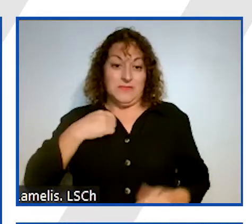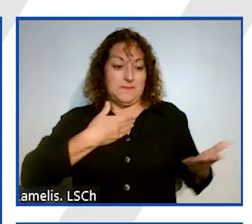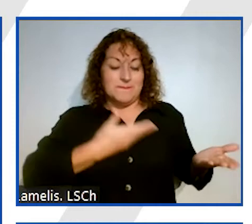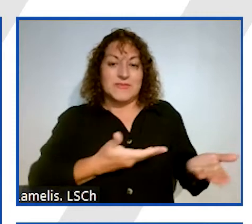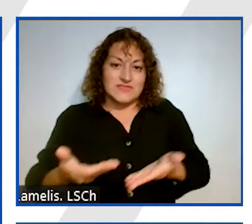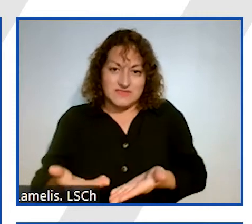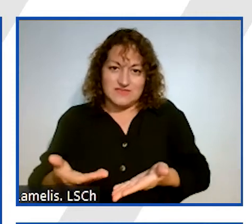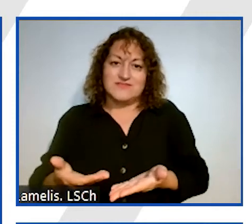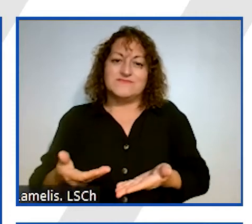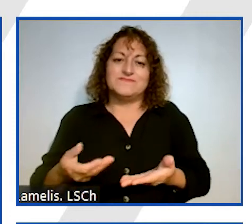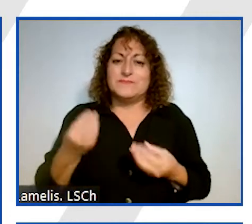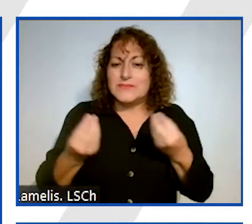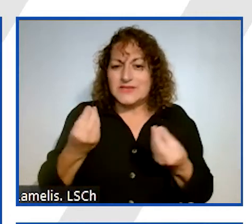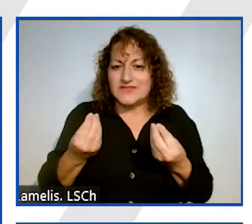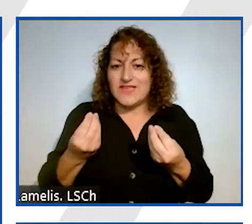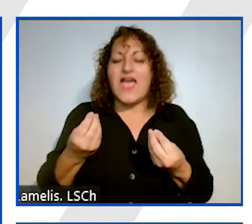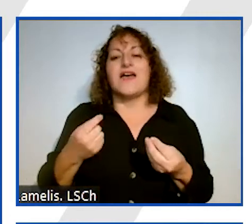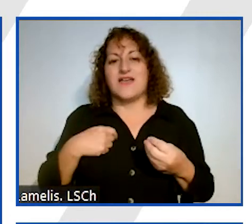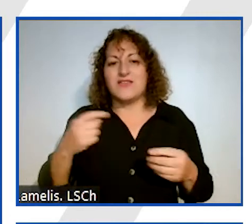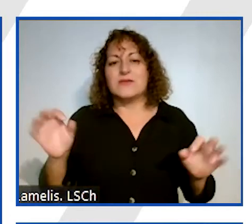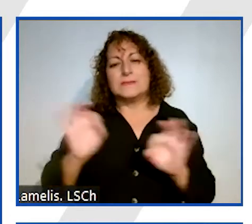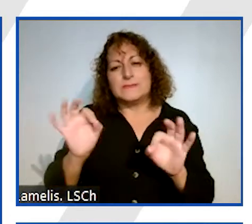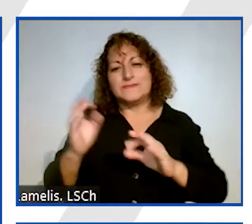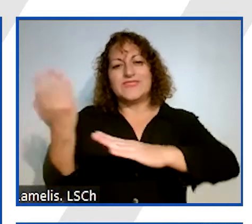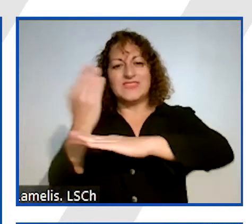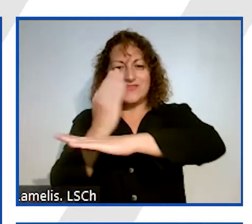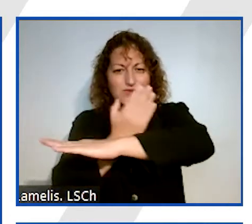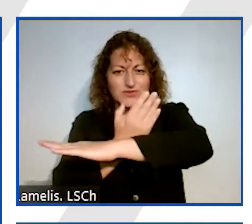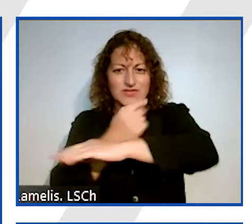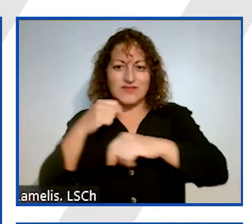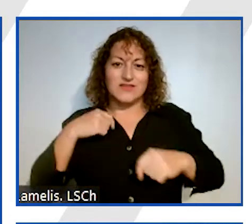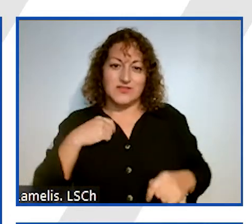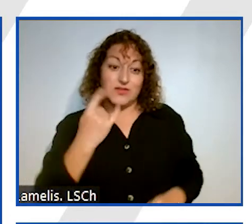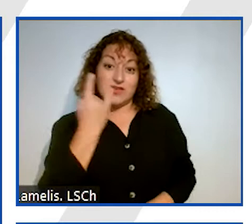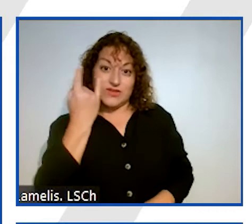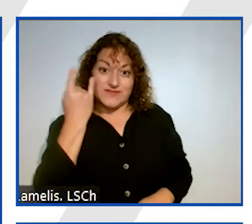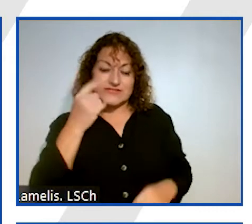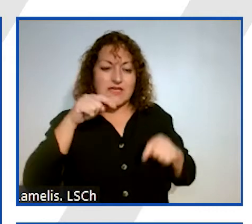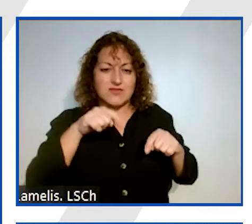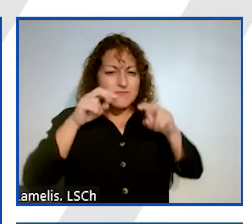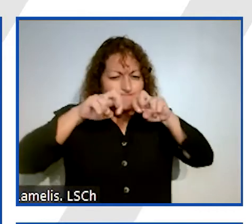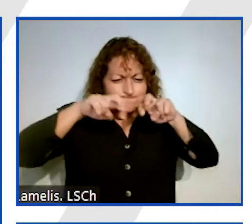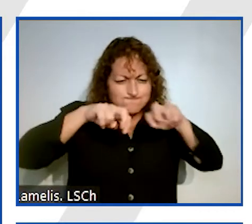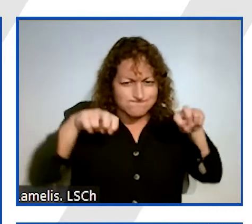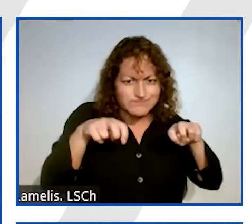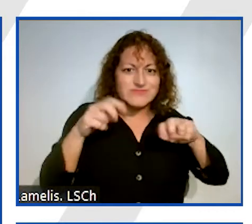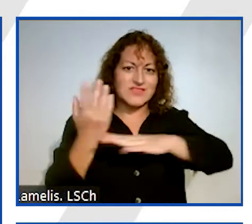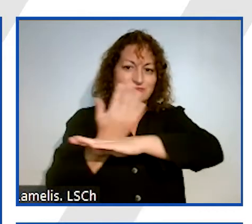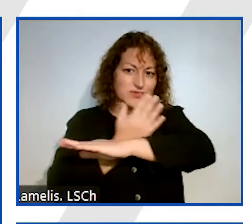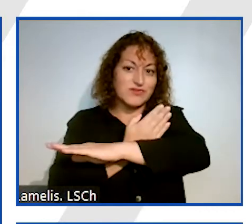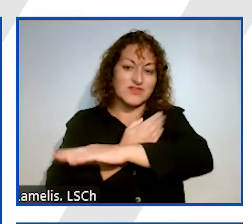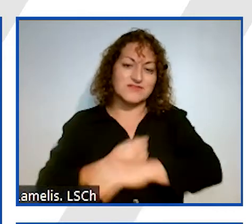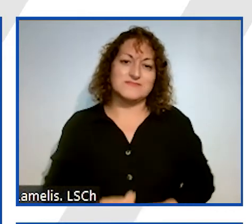invitaron acá para que les hablara de tiburones. Mi línea de investigación principal en la universidad son los tiburones. Y bueno,